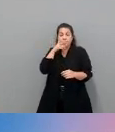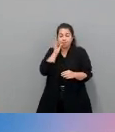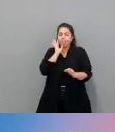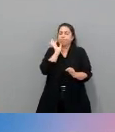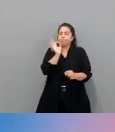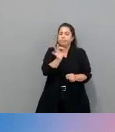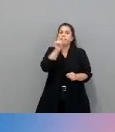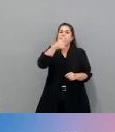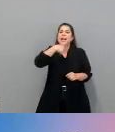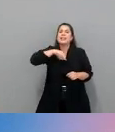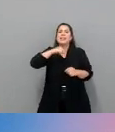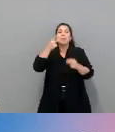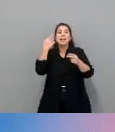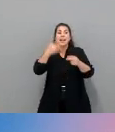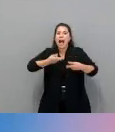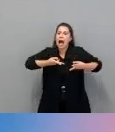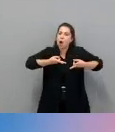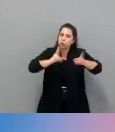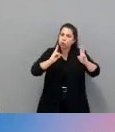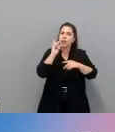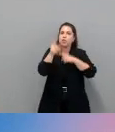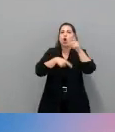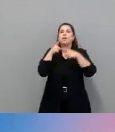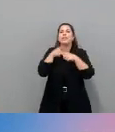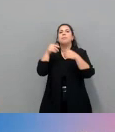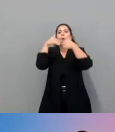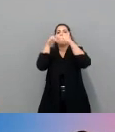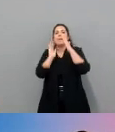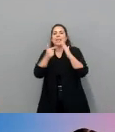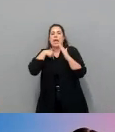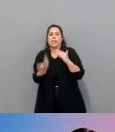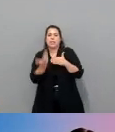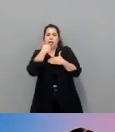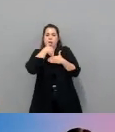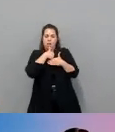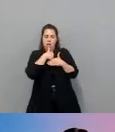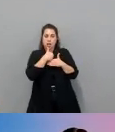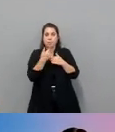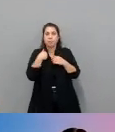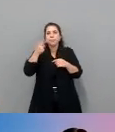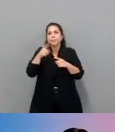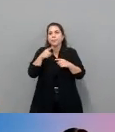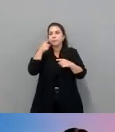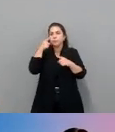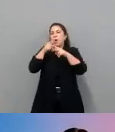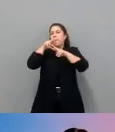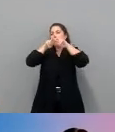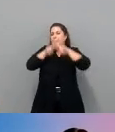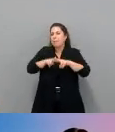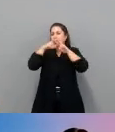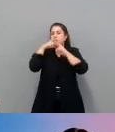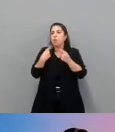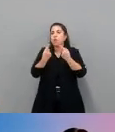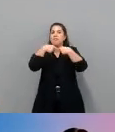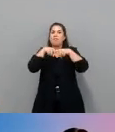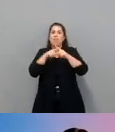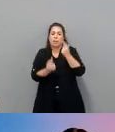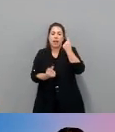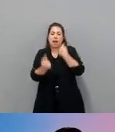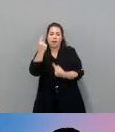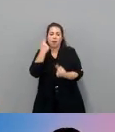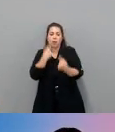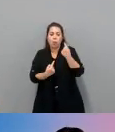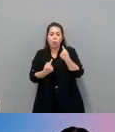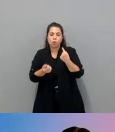dar autorización para que puedan acceder a nuestro domicilio, ¿vale? Para la valoración, porque algunas familias